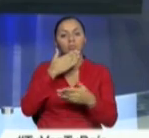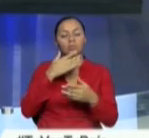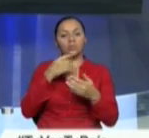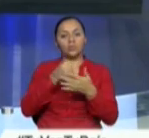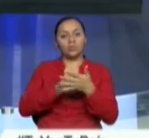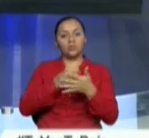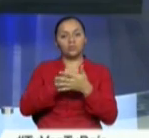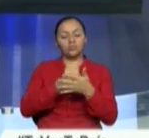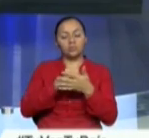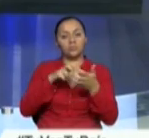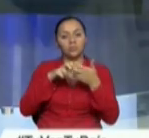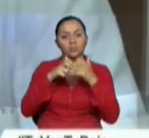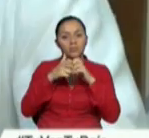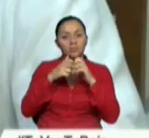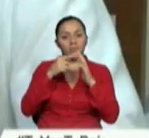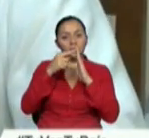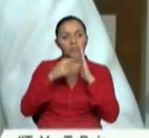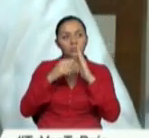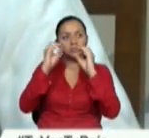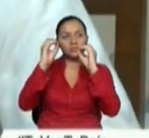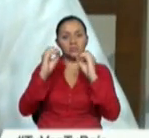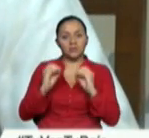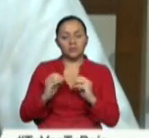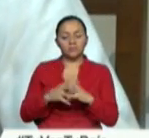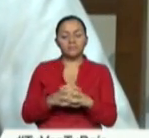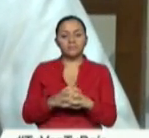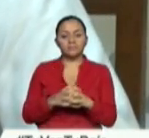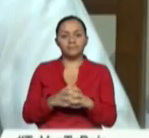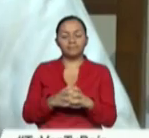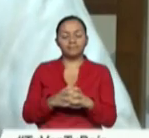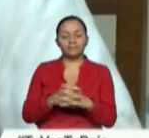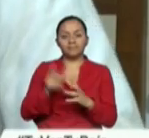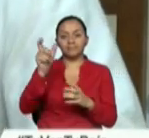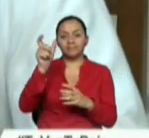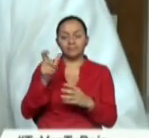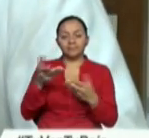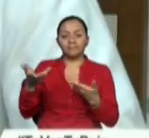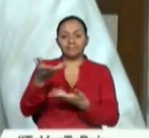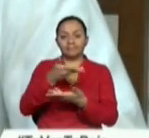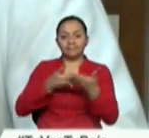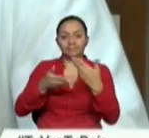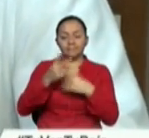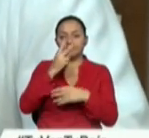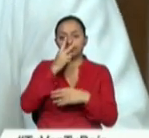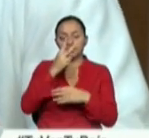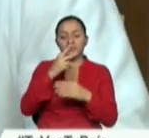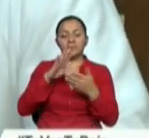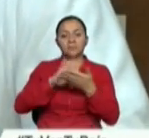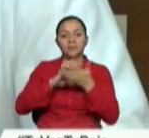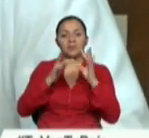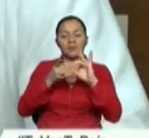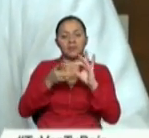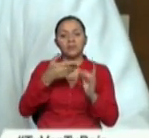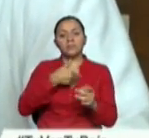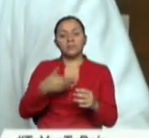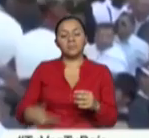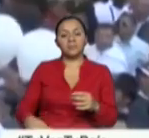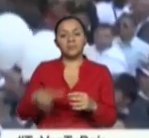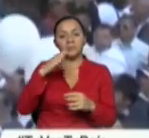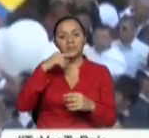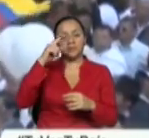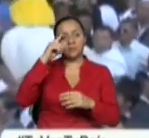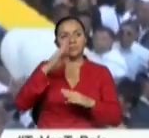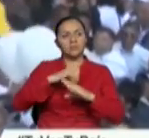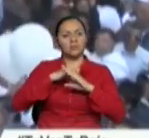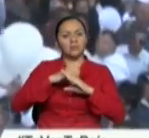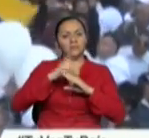paraísos fiscales durante el conversatorio con medios locales en milagro el presidente Rafael Correa defendió